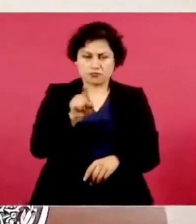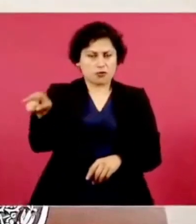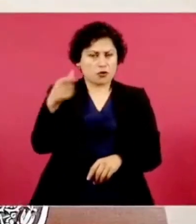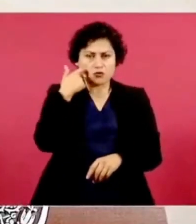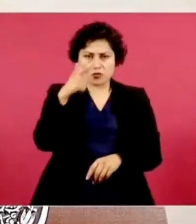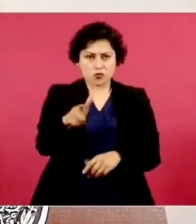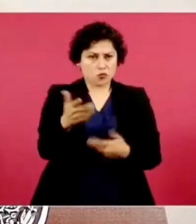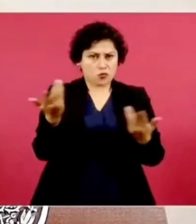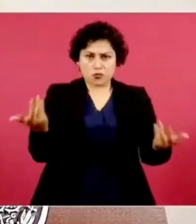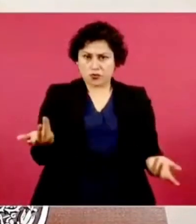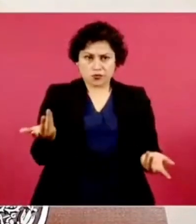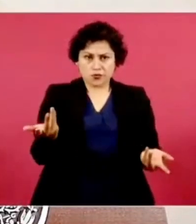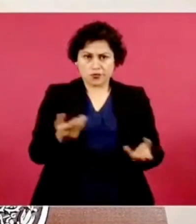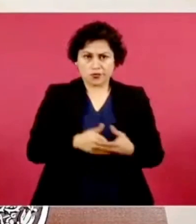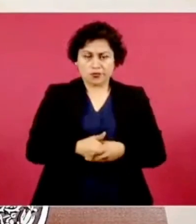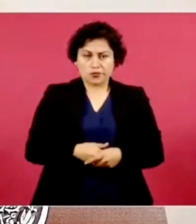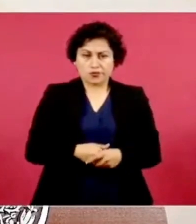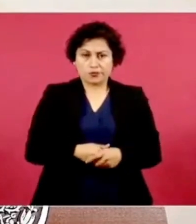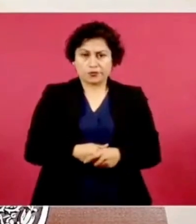no